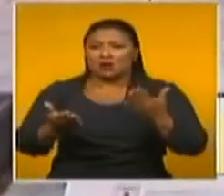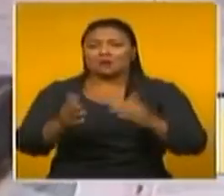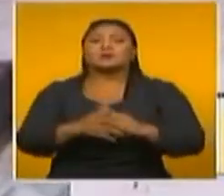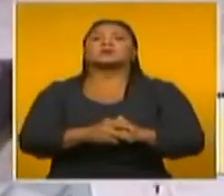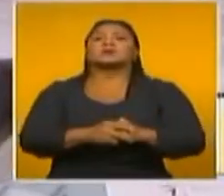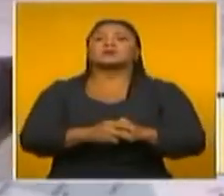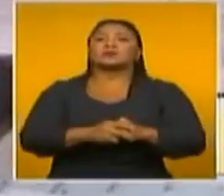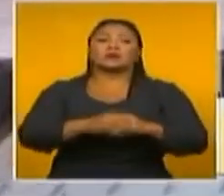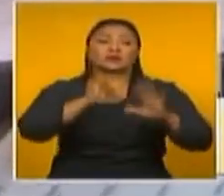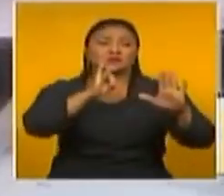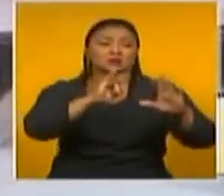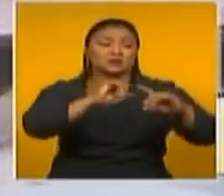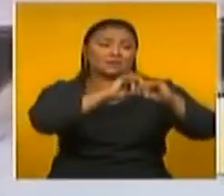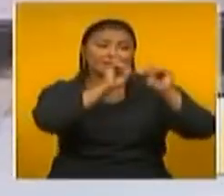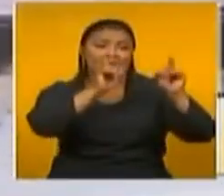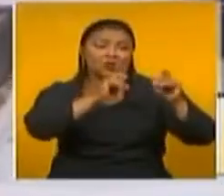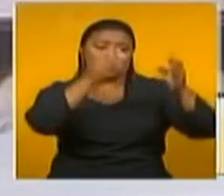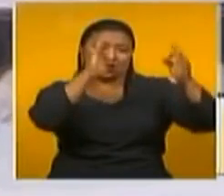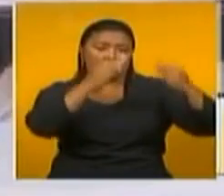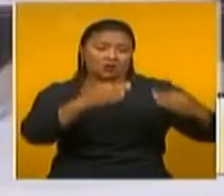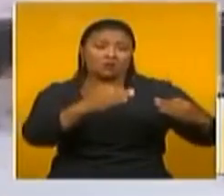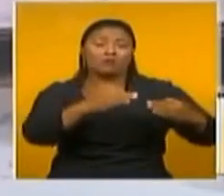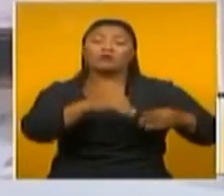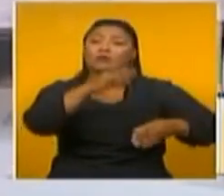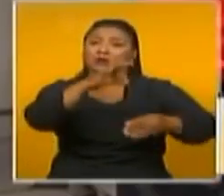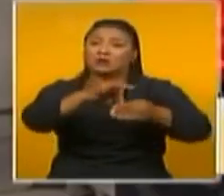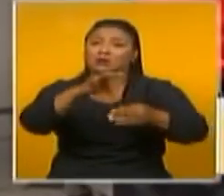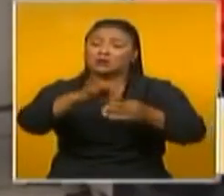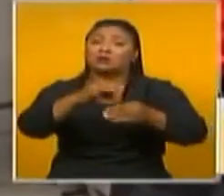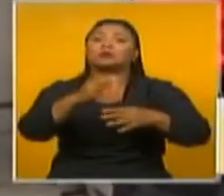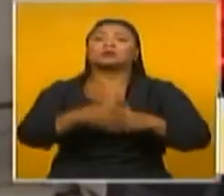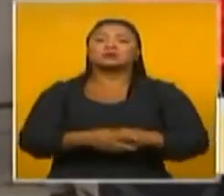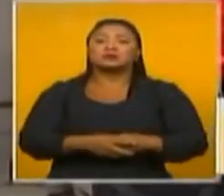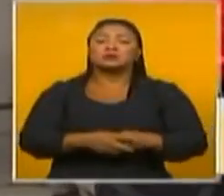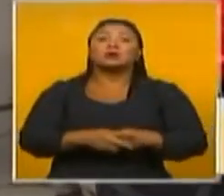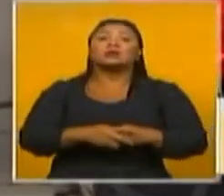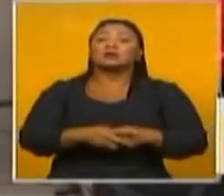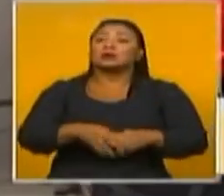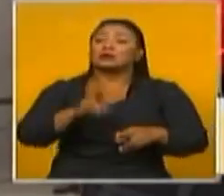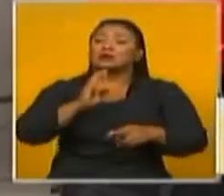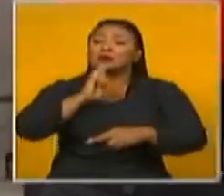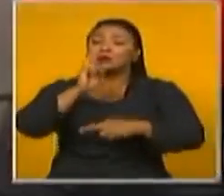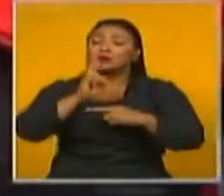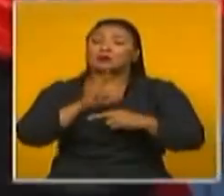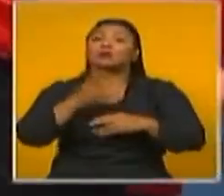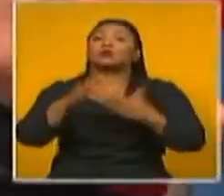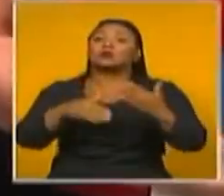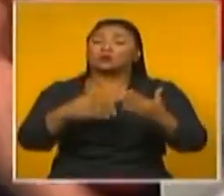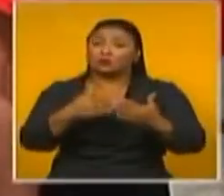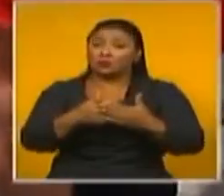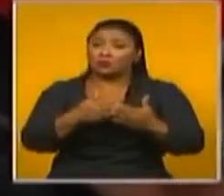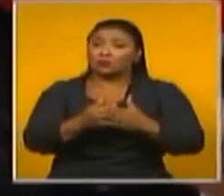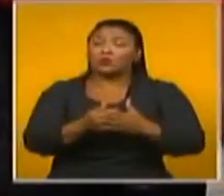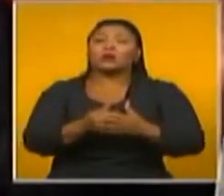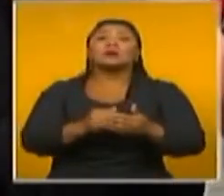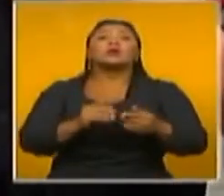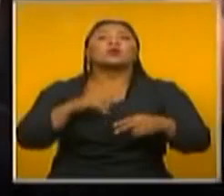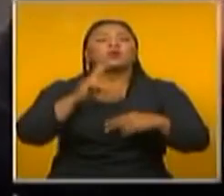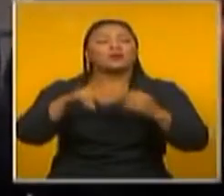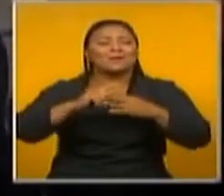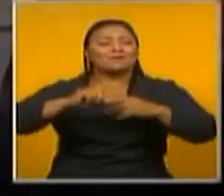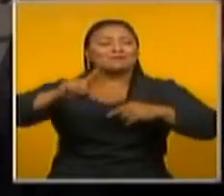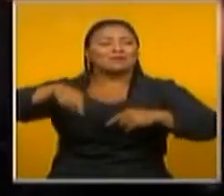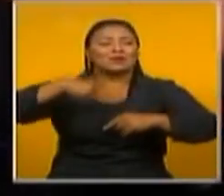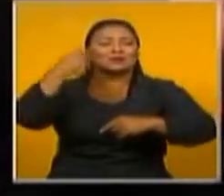Son 7 preguntas las que forman parte de la consulta y referéndum. Los resultados definitivos de este proceso se conocerán el